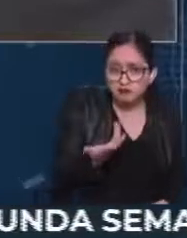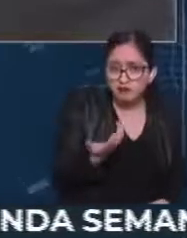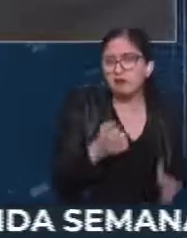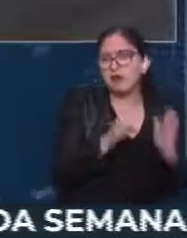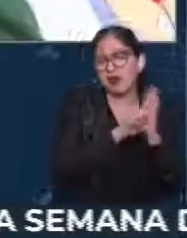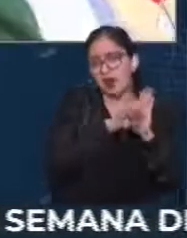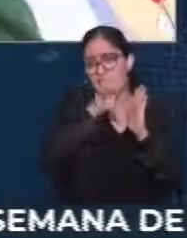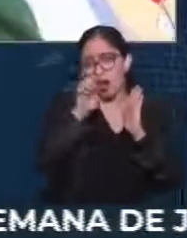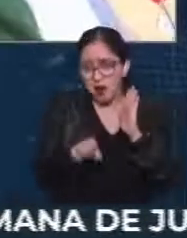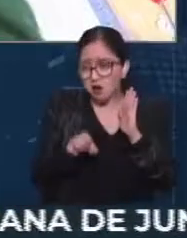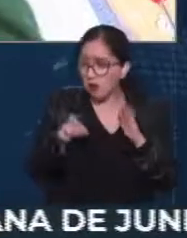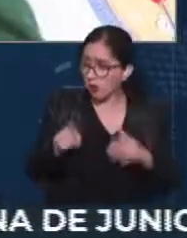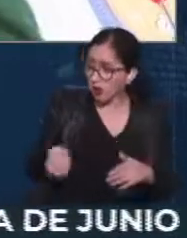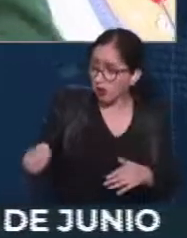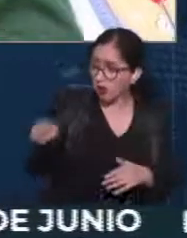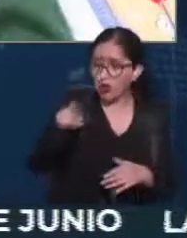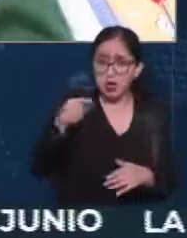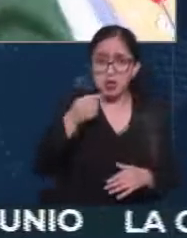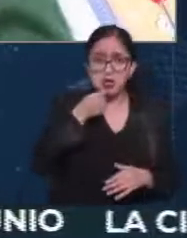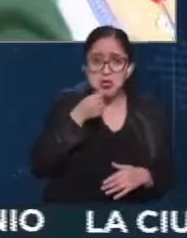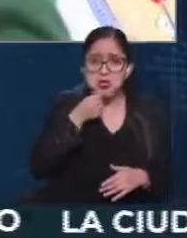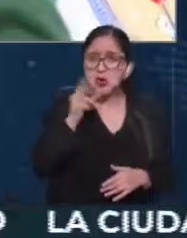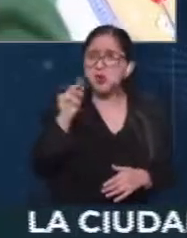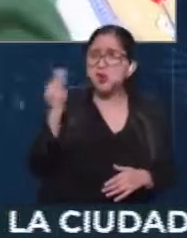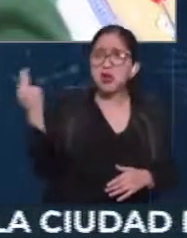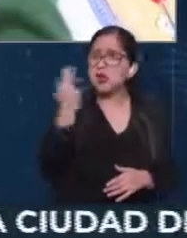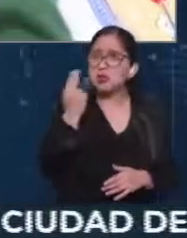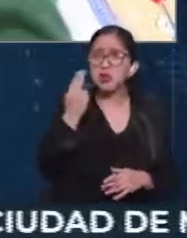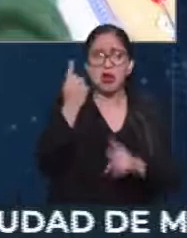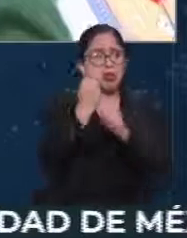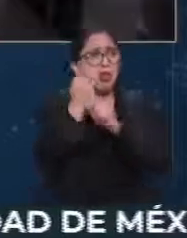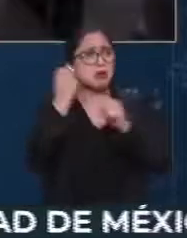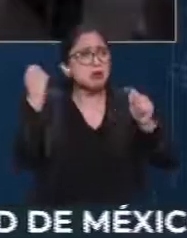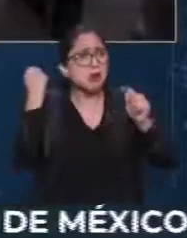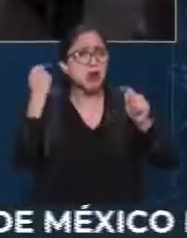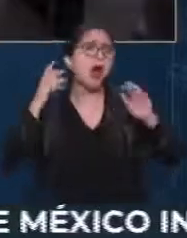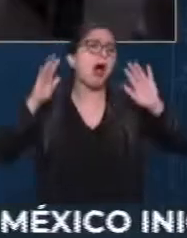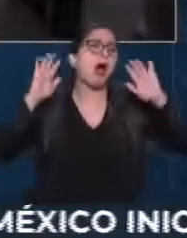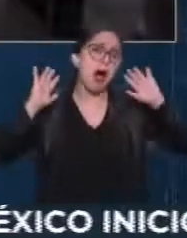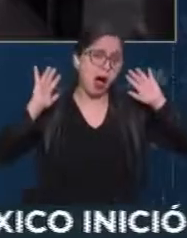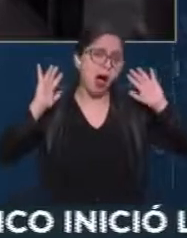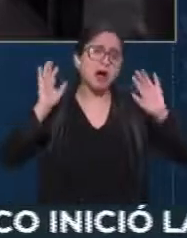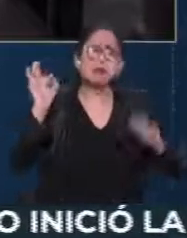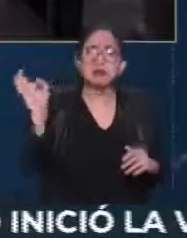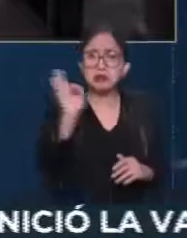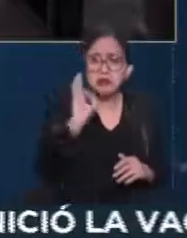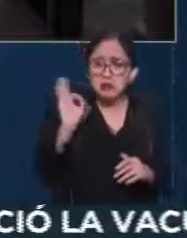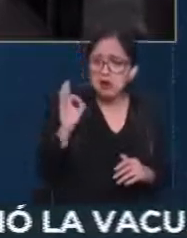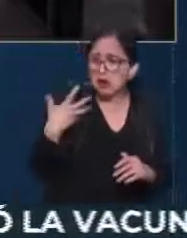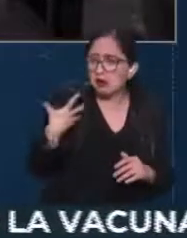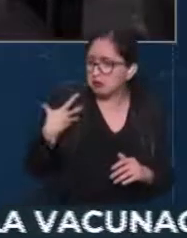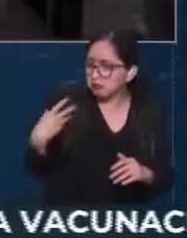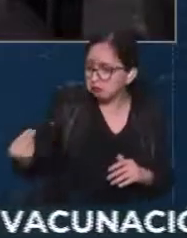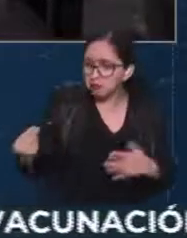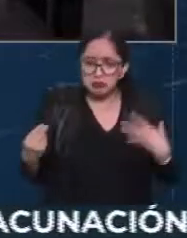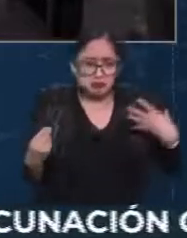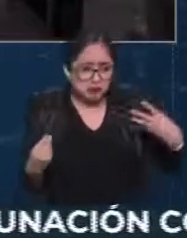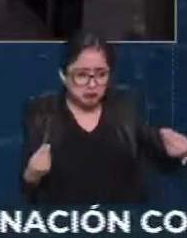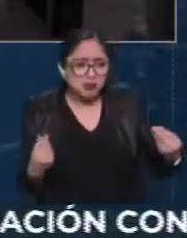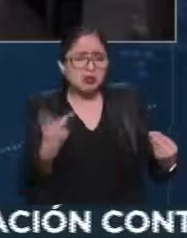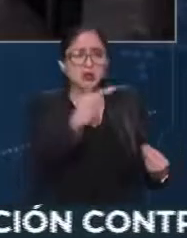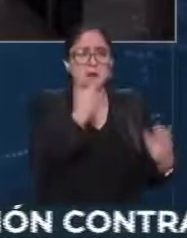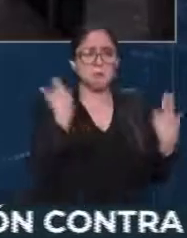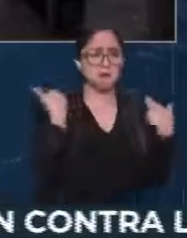tuvieran que trasladar, entonces nosotros diríamos, bueno, la tasa de contagio entre los niños y con los profesores y el